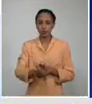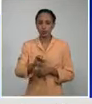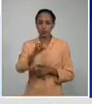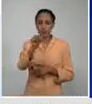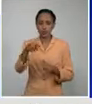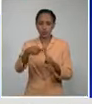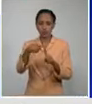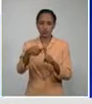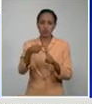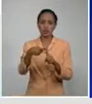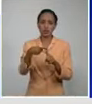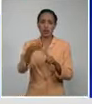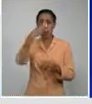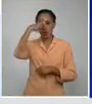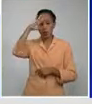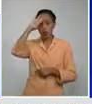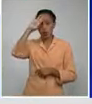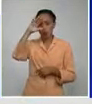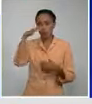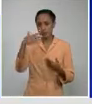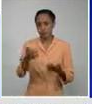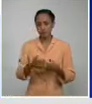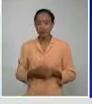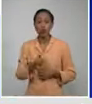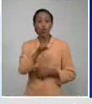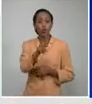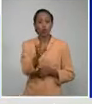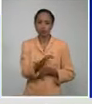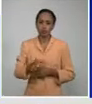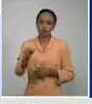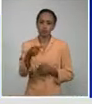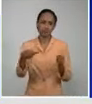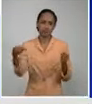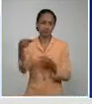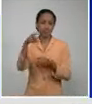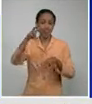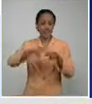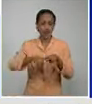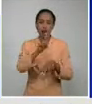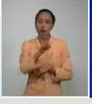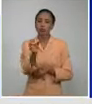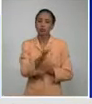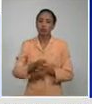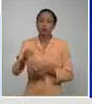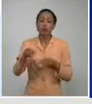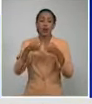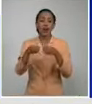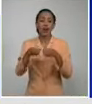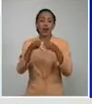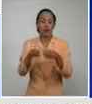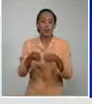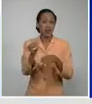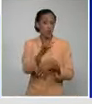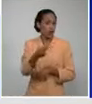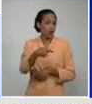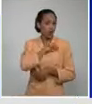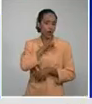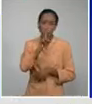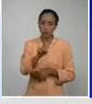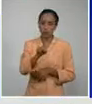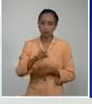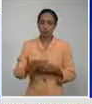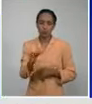la incidencia de Cuba, o 12 municipios. De La Habana 11 y de Granma, igual que ayer, 1,